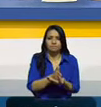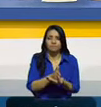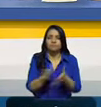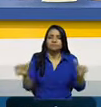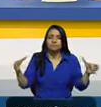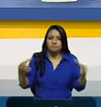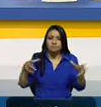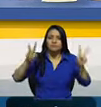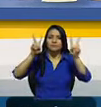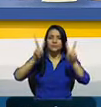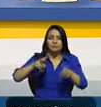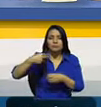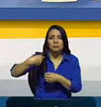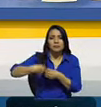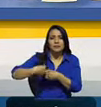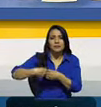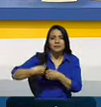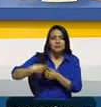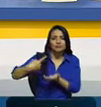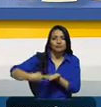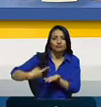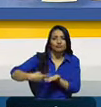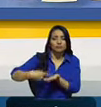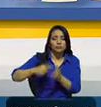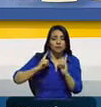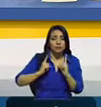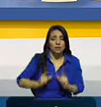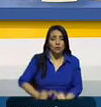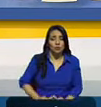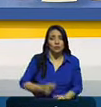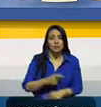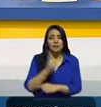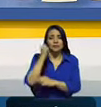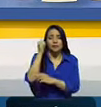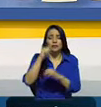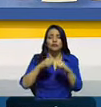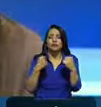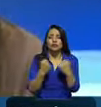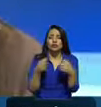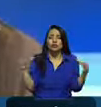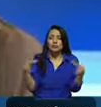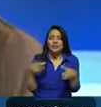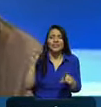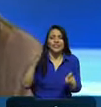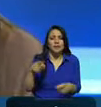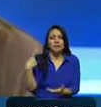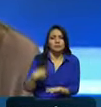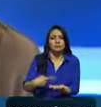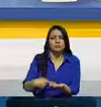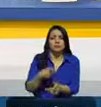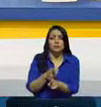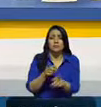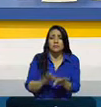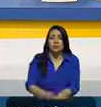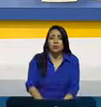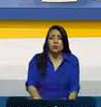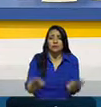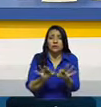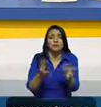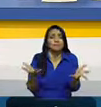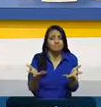el tema de la participación no solo en el sistema de salud, sino en los derechos sociales. Y creo que es importante